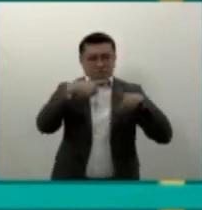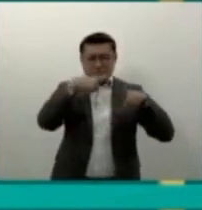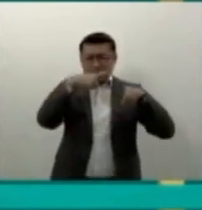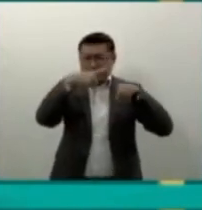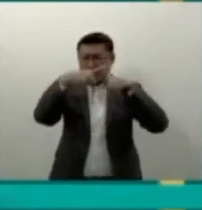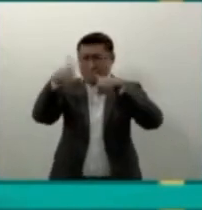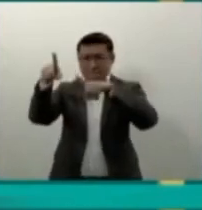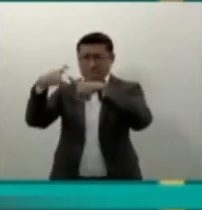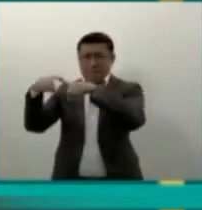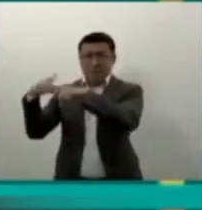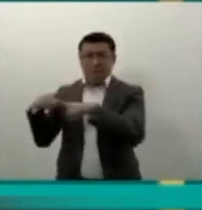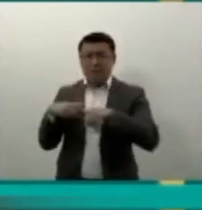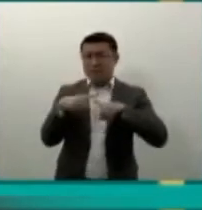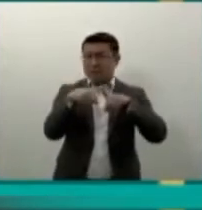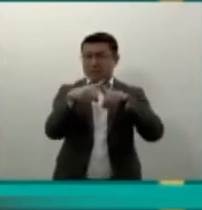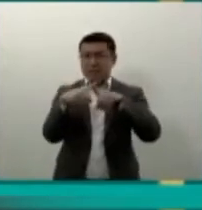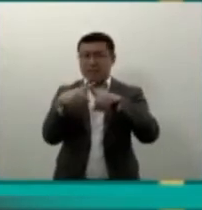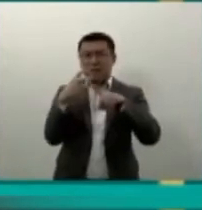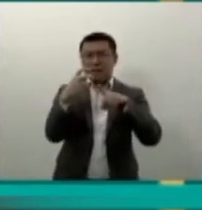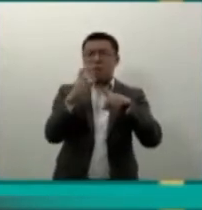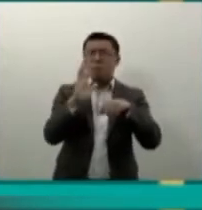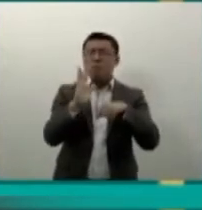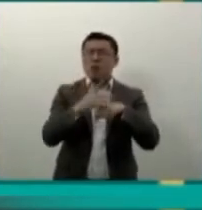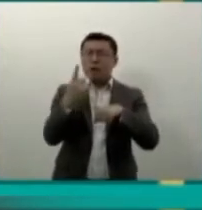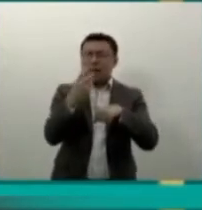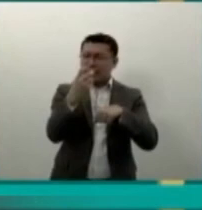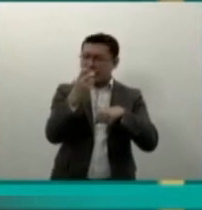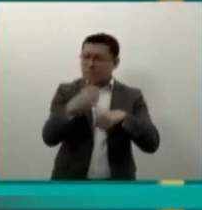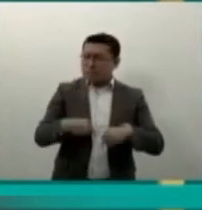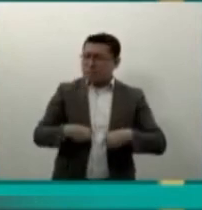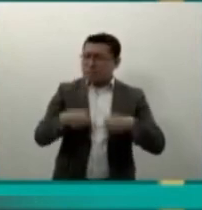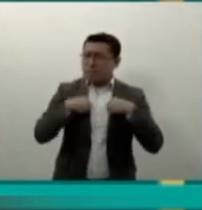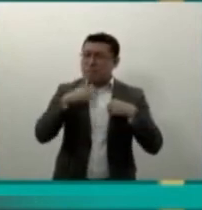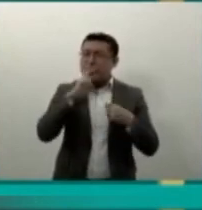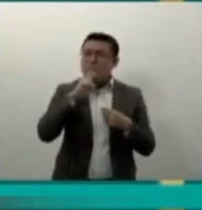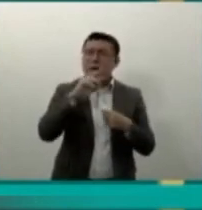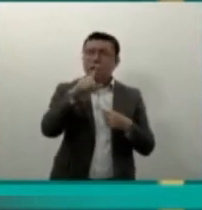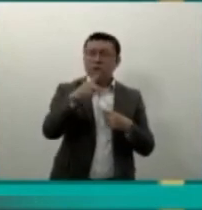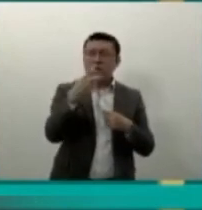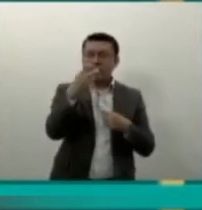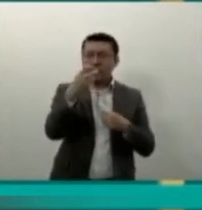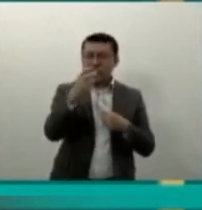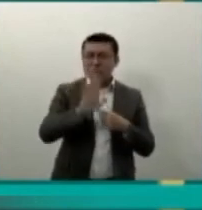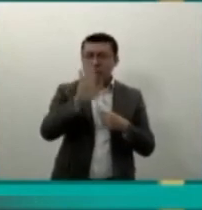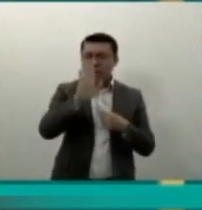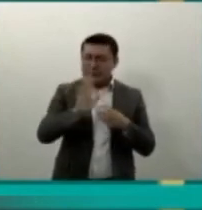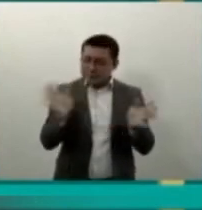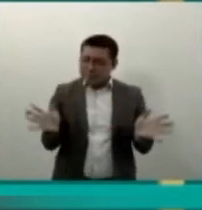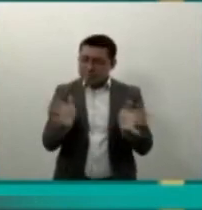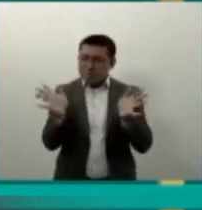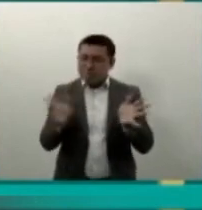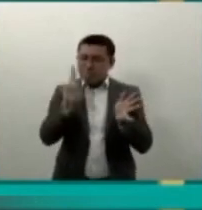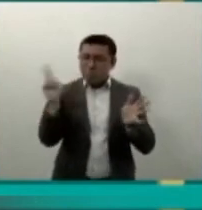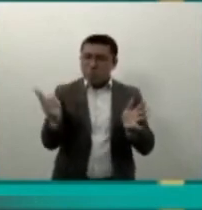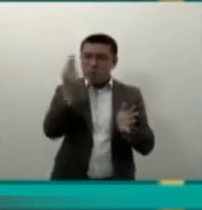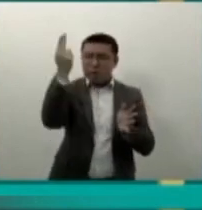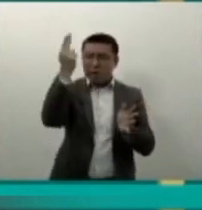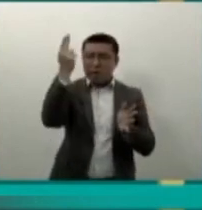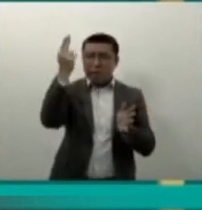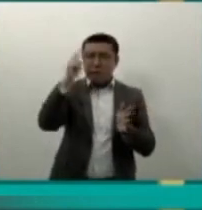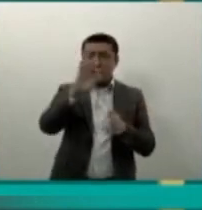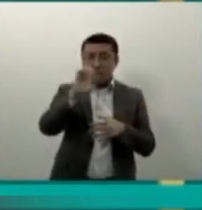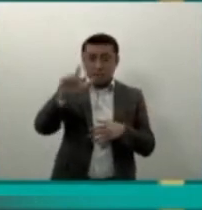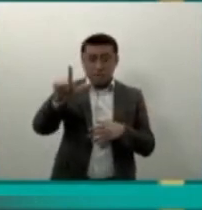servir. Viva la discrepancia porque es el espíritu de la universidad. Y